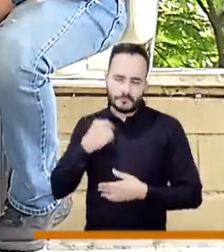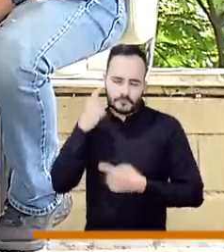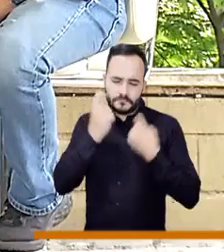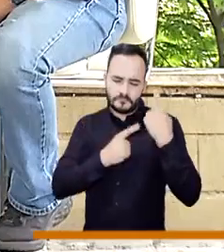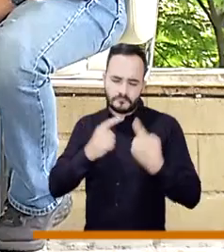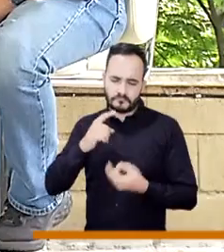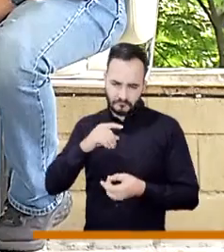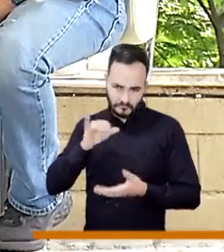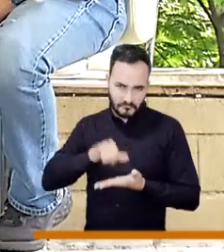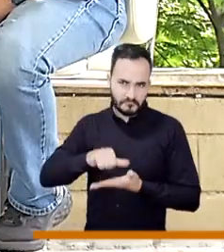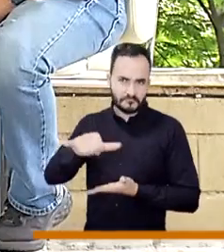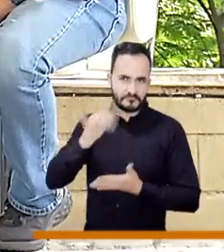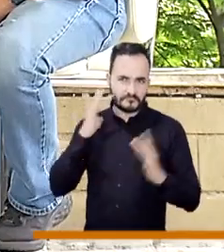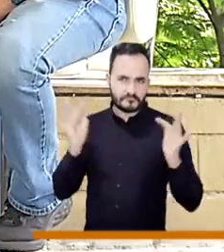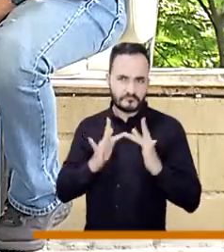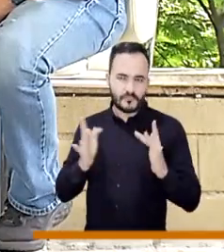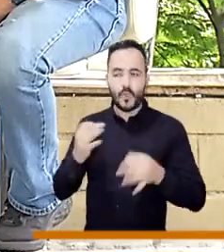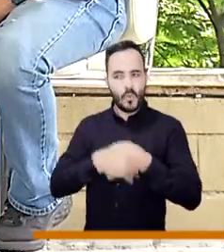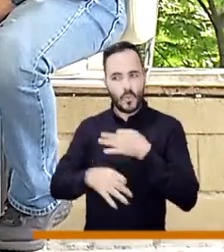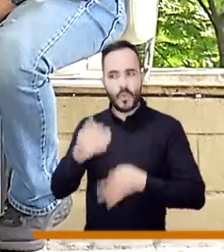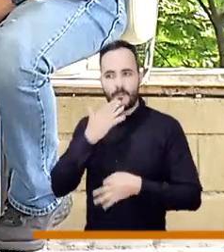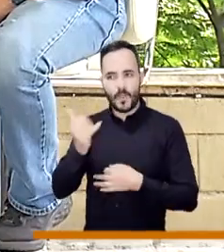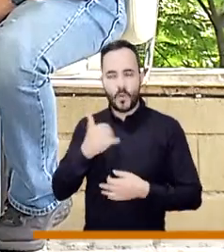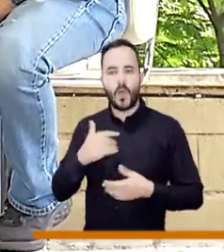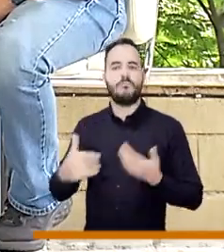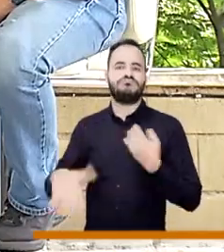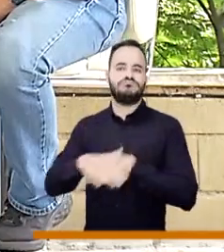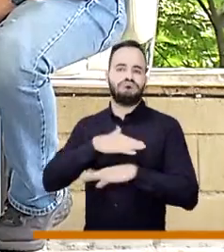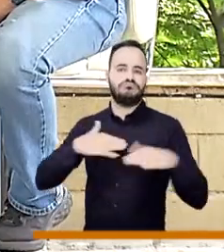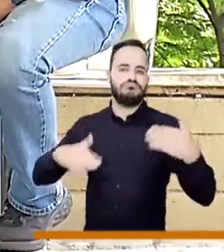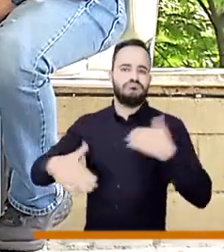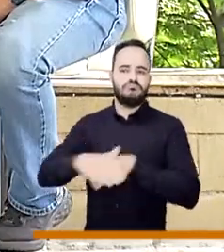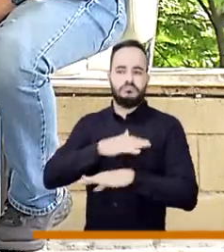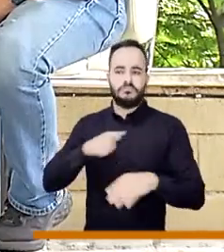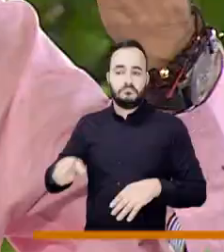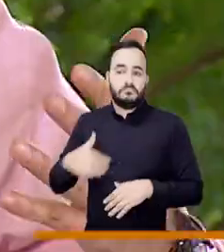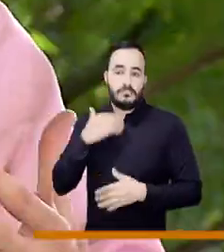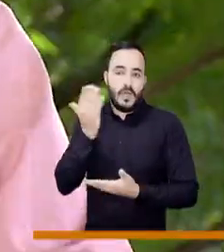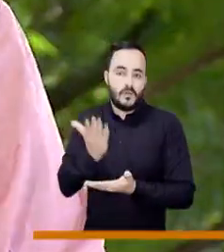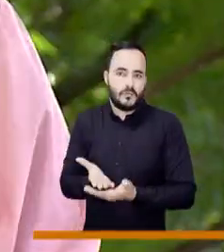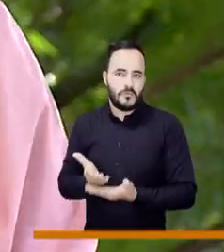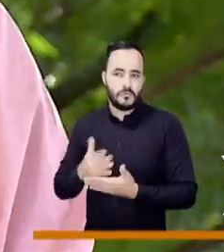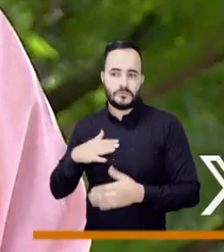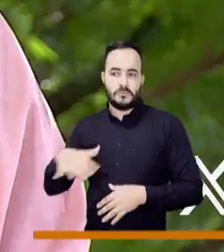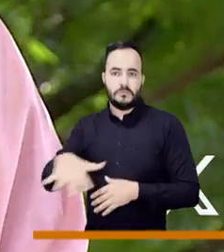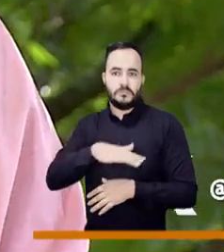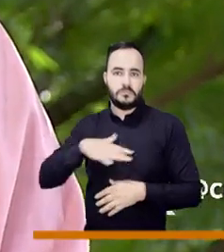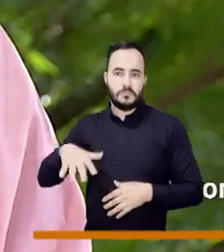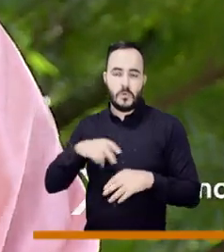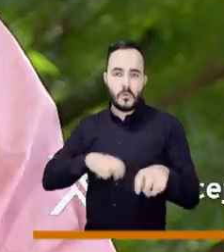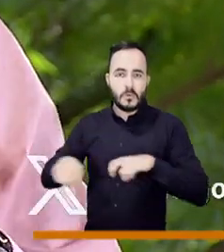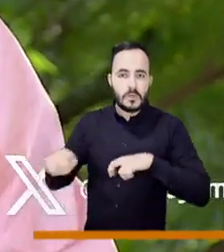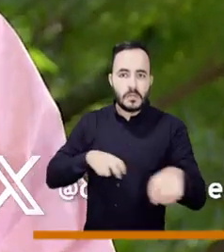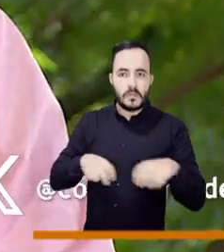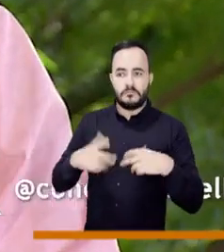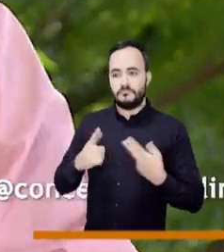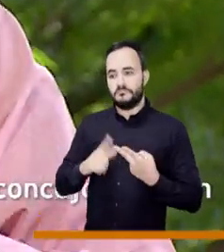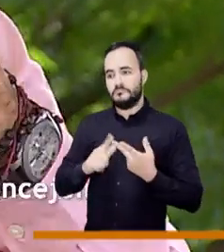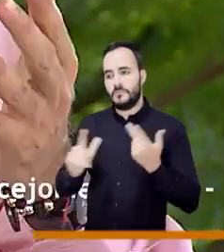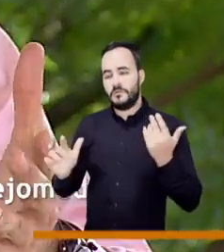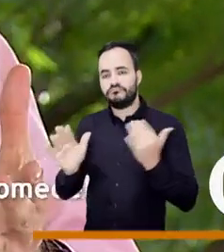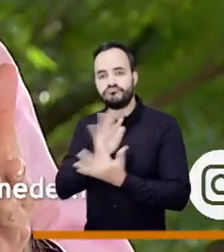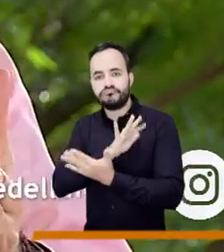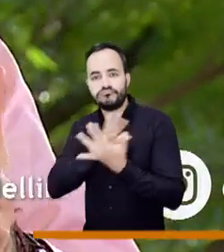necesitamos un aeropuerto o si necesitamos destaquear la ciudad, que ya no cabemos y que ahí se podría dar una intervención en materia de